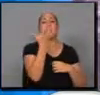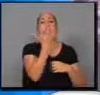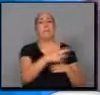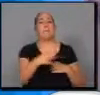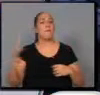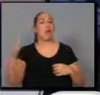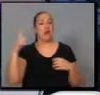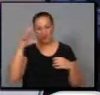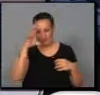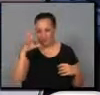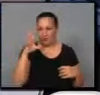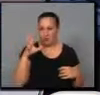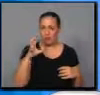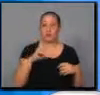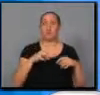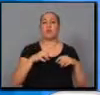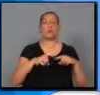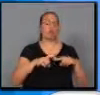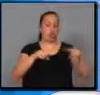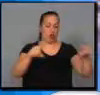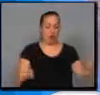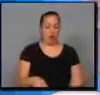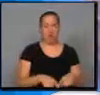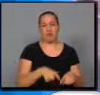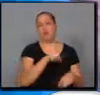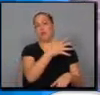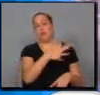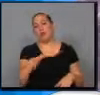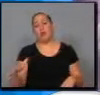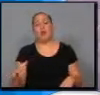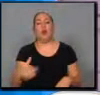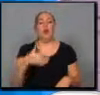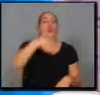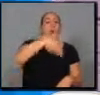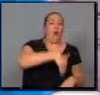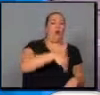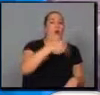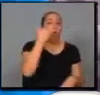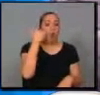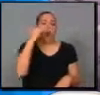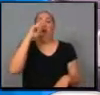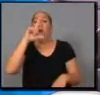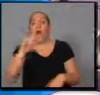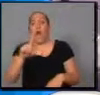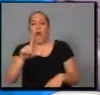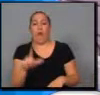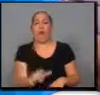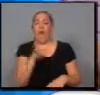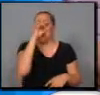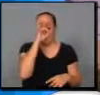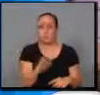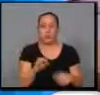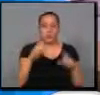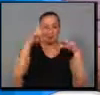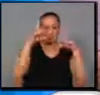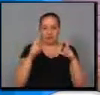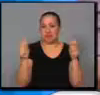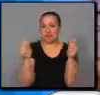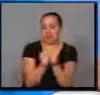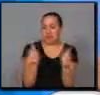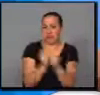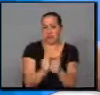ustedes? Con un corazón en la playa, Martín y Lul, M y L, todo. Pero nunca aparecía, y nosotros